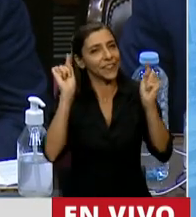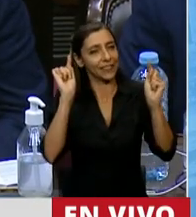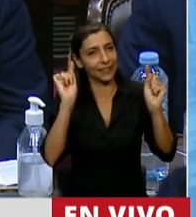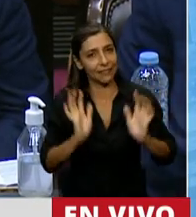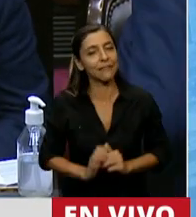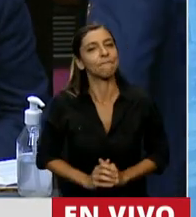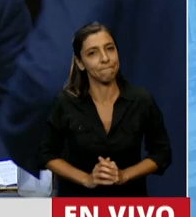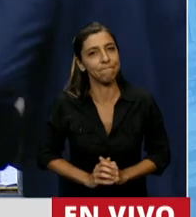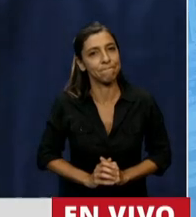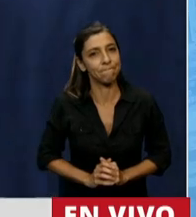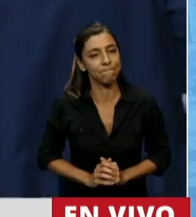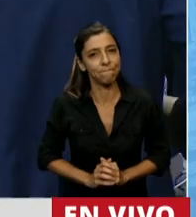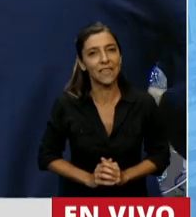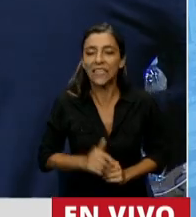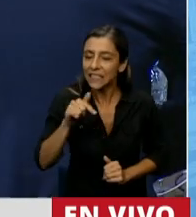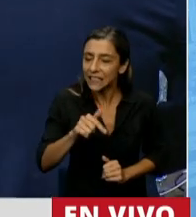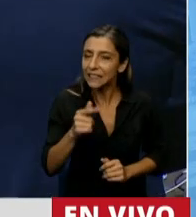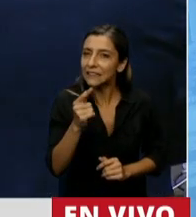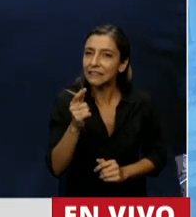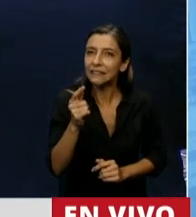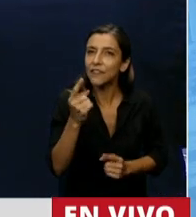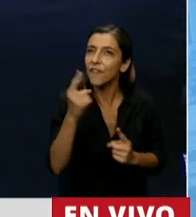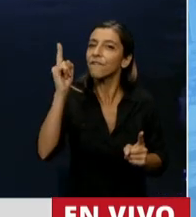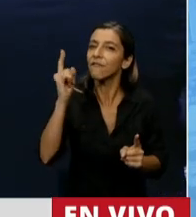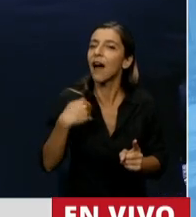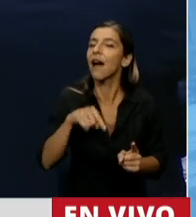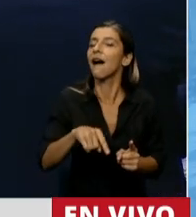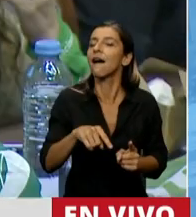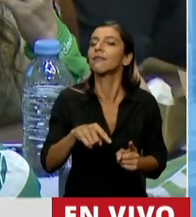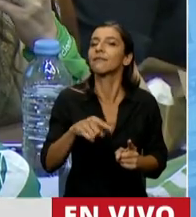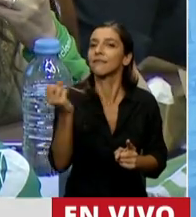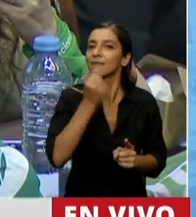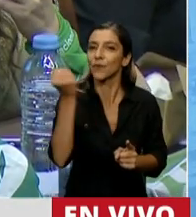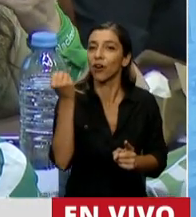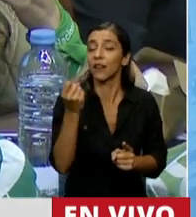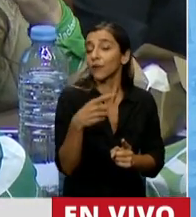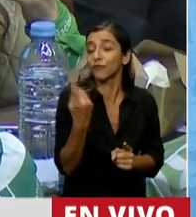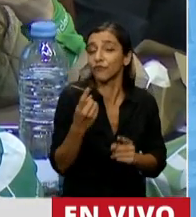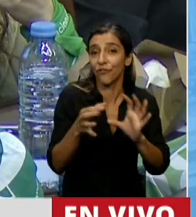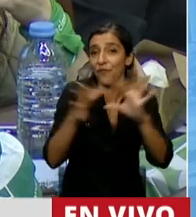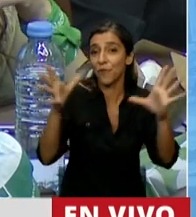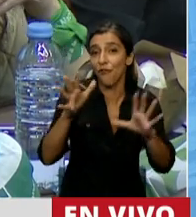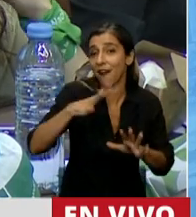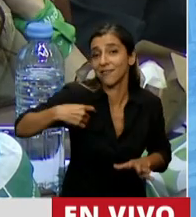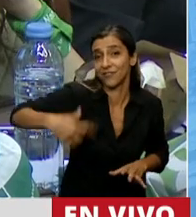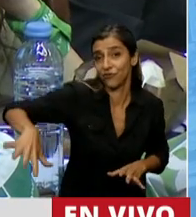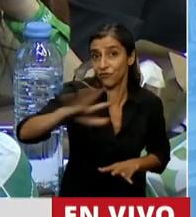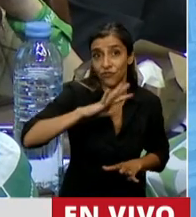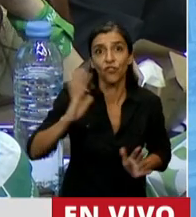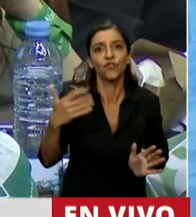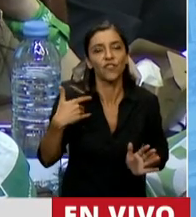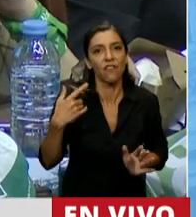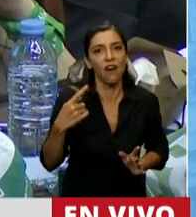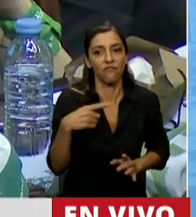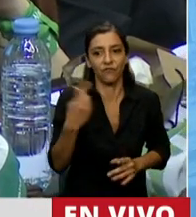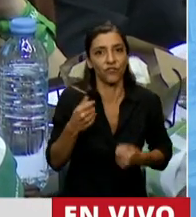es para mí la primera cuestión democrática que debe garantizarse para que una sociedad efectivamente tenga Estado